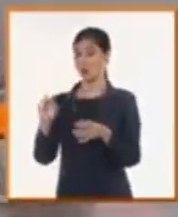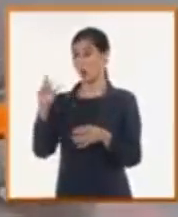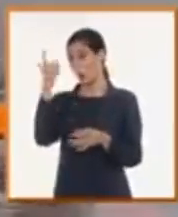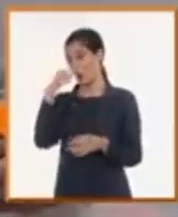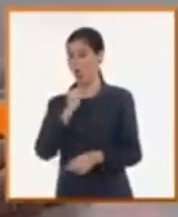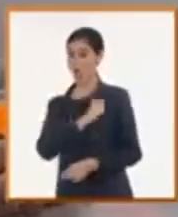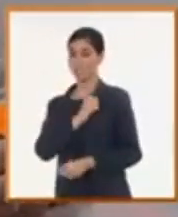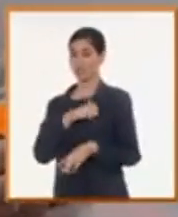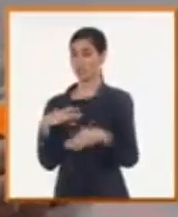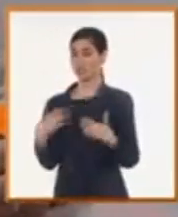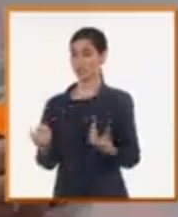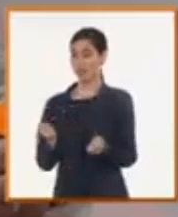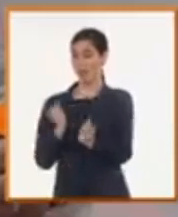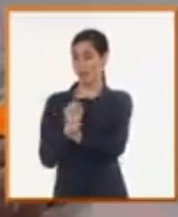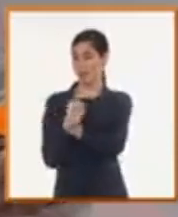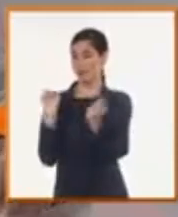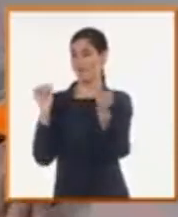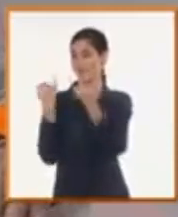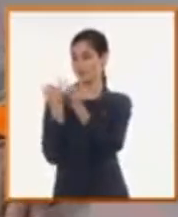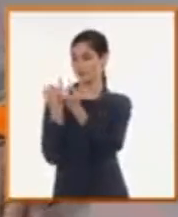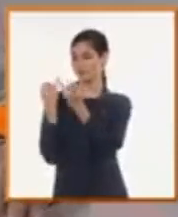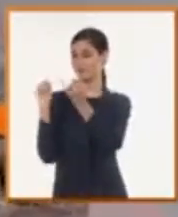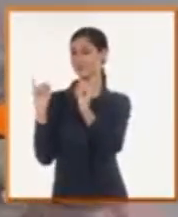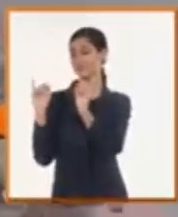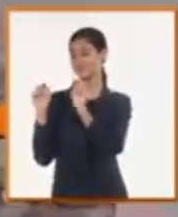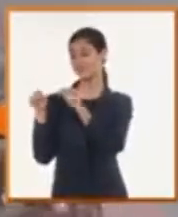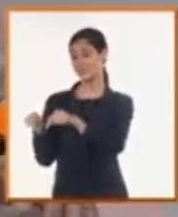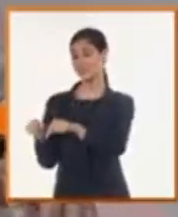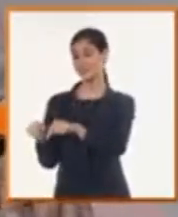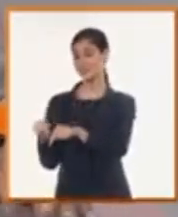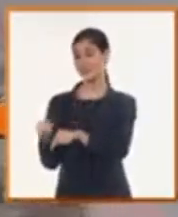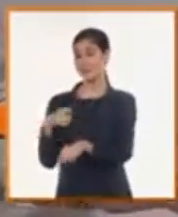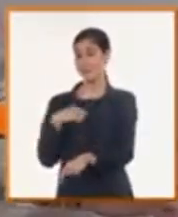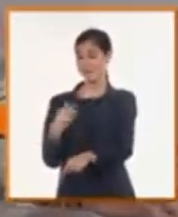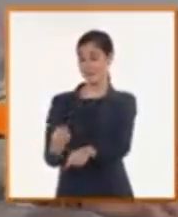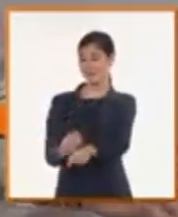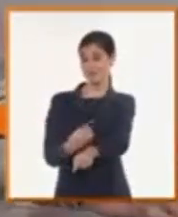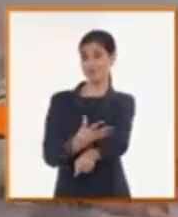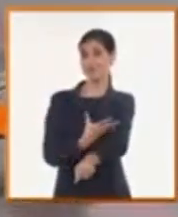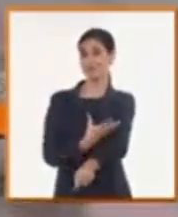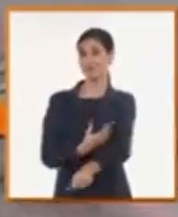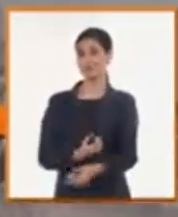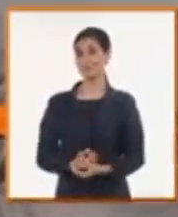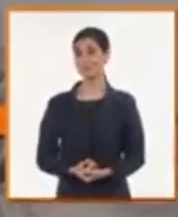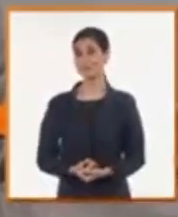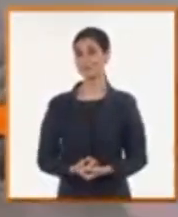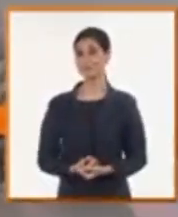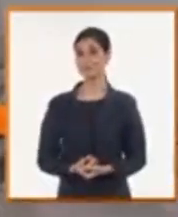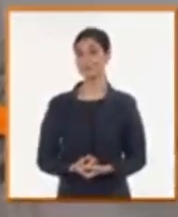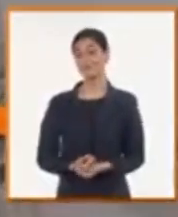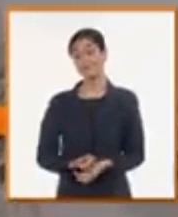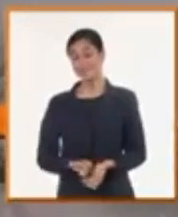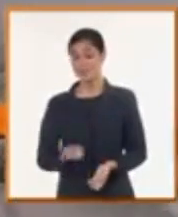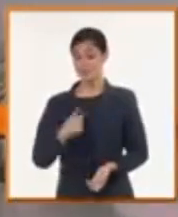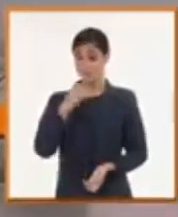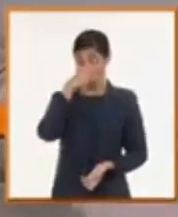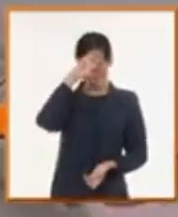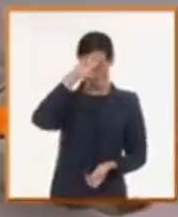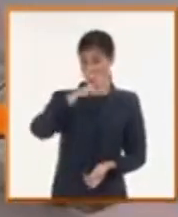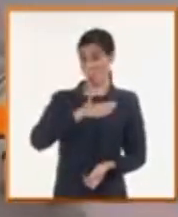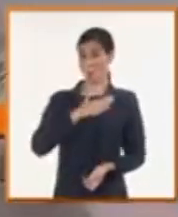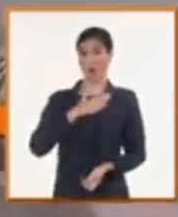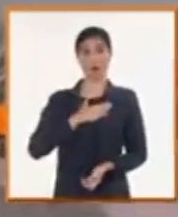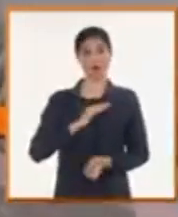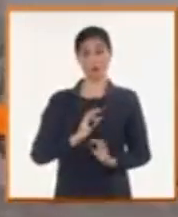dominaran y mandaran en sus respectivos países. Pero simplemente yo soy un cubano más, como muchos que tú conoces, que